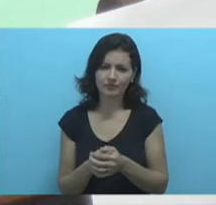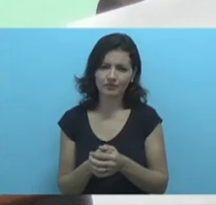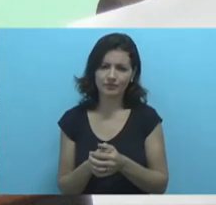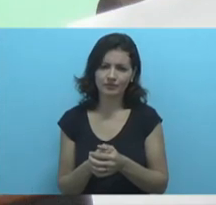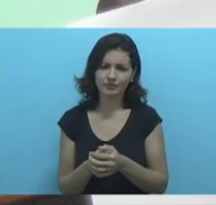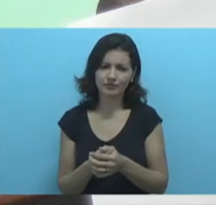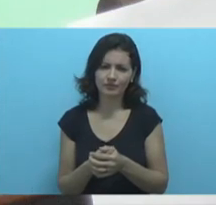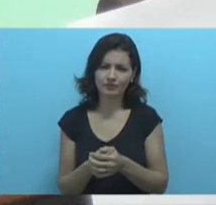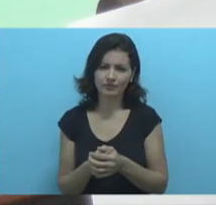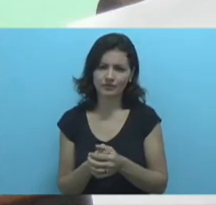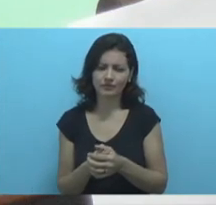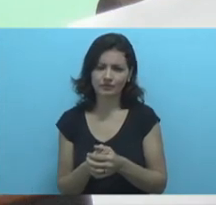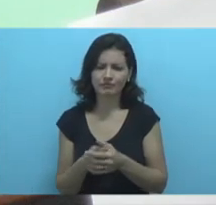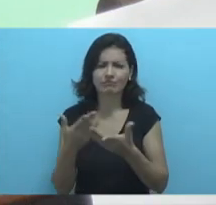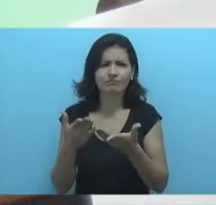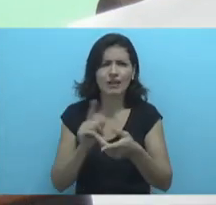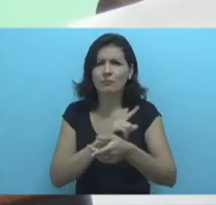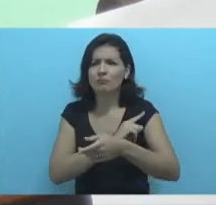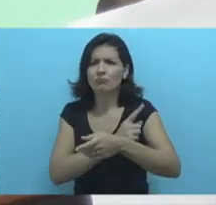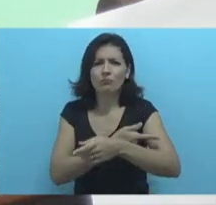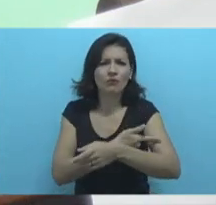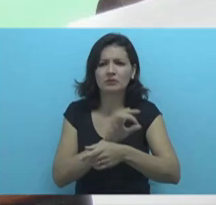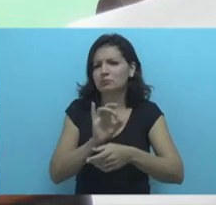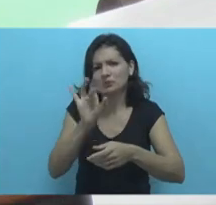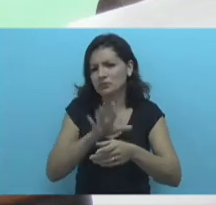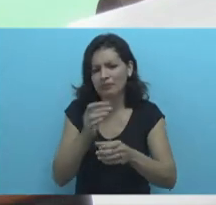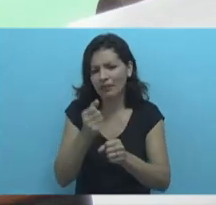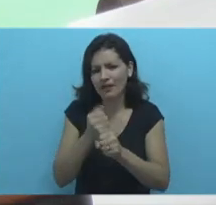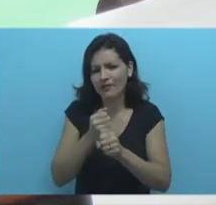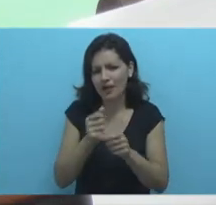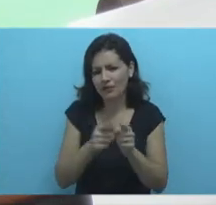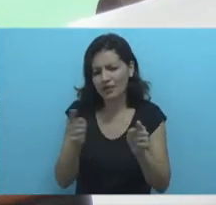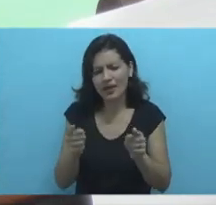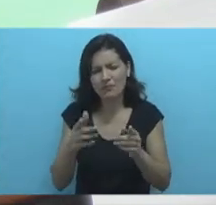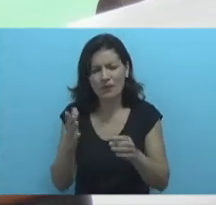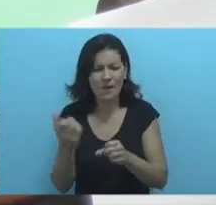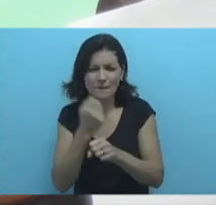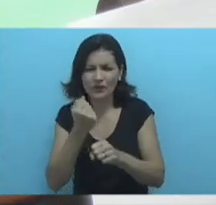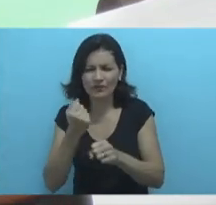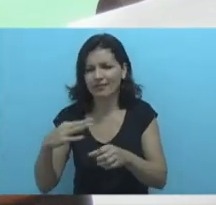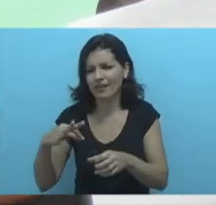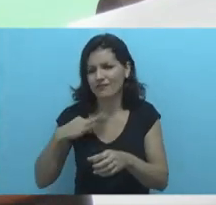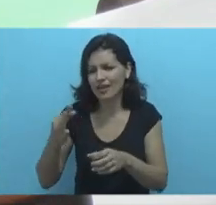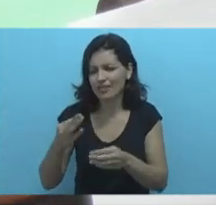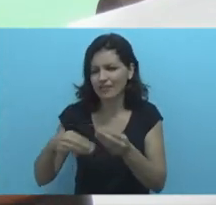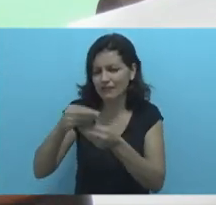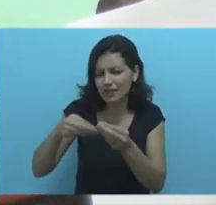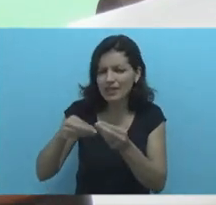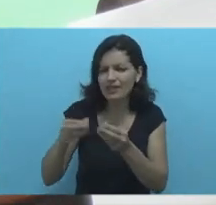Entender el poder como un ejercicio transitorio y que las relaciones humanas y que la vida en